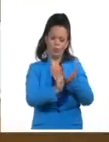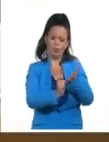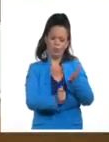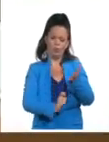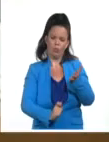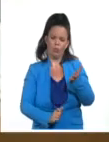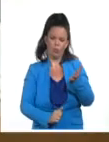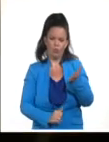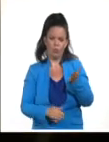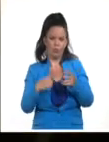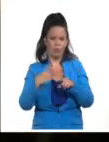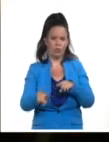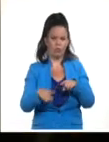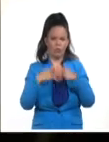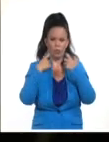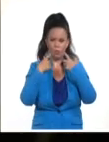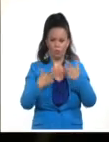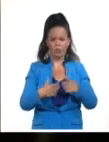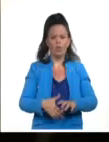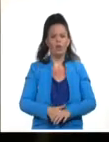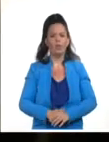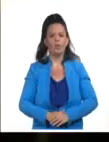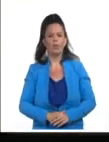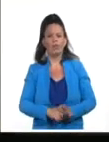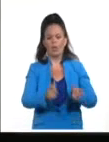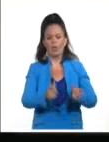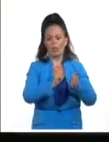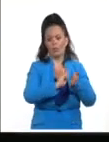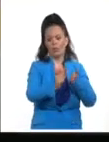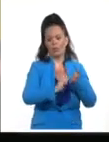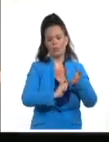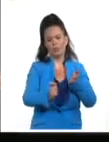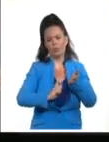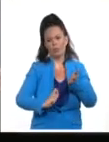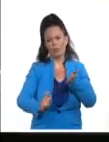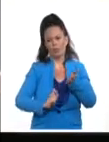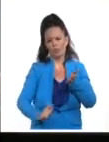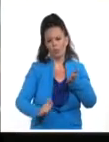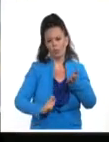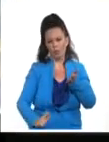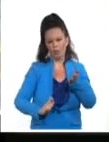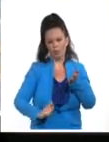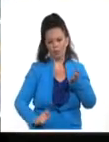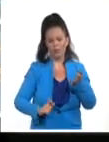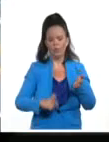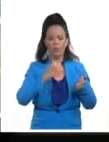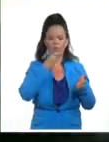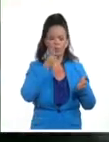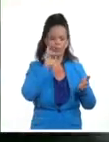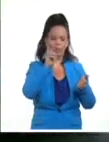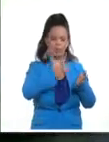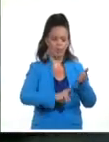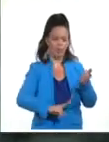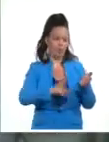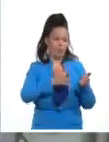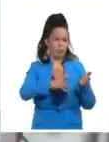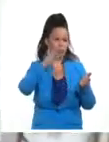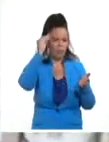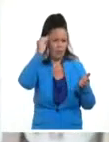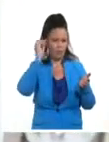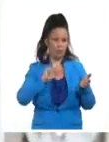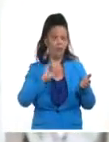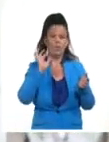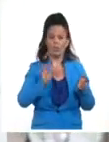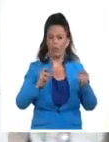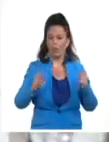Fermina Daza, Florentino Ariza, Aureliano Buendía o Amaranta tienen el poder de la universalidad que la literatura otorga. Amigo de